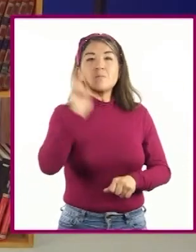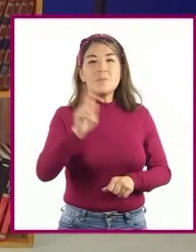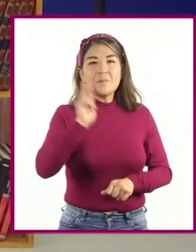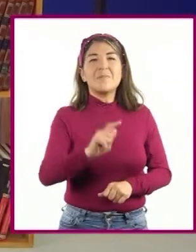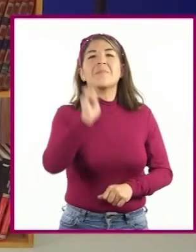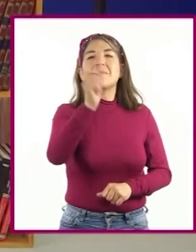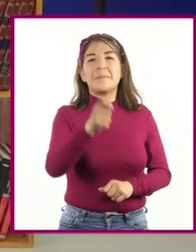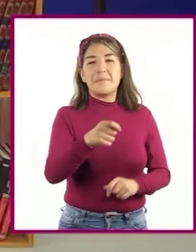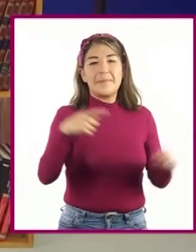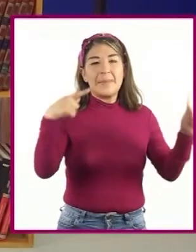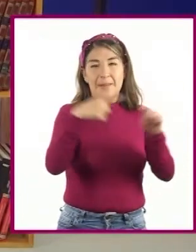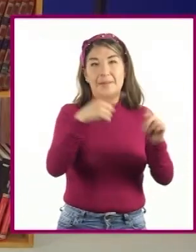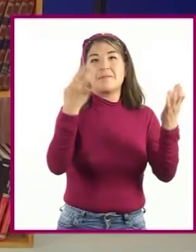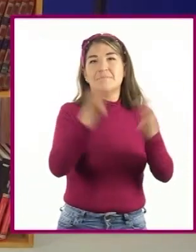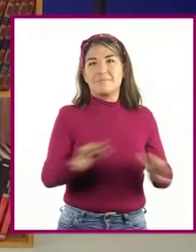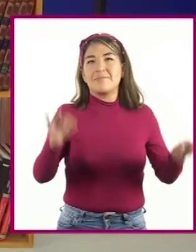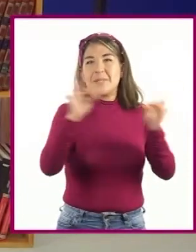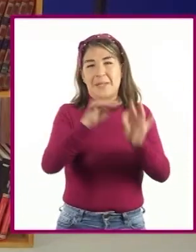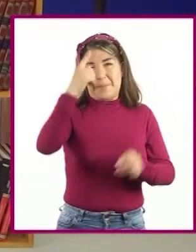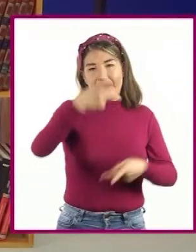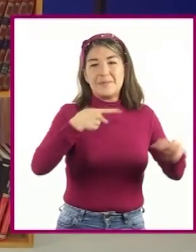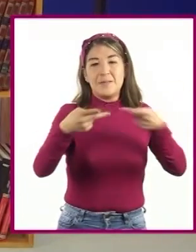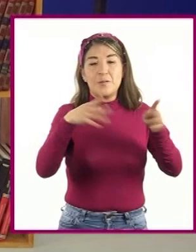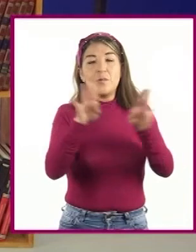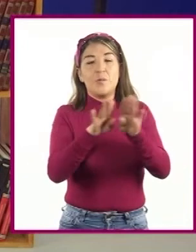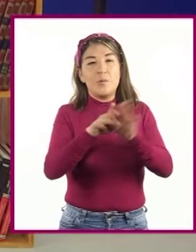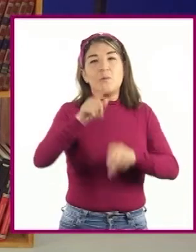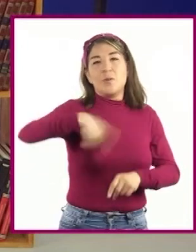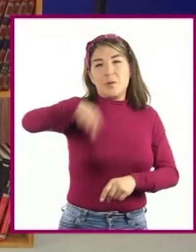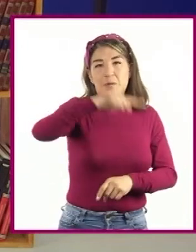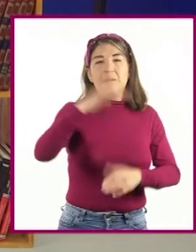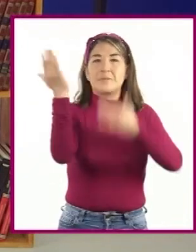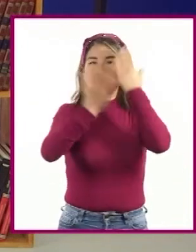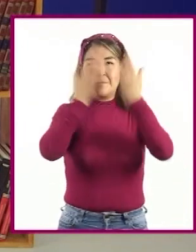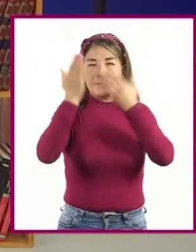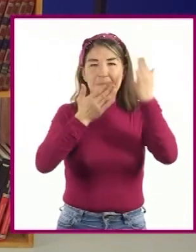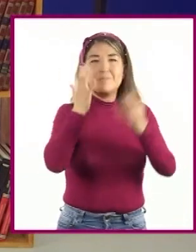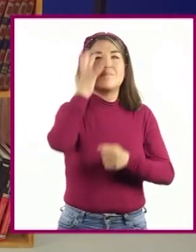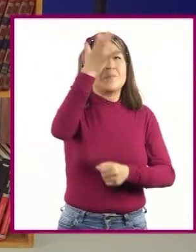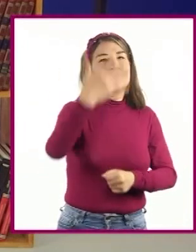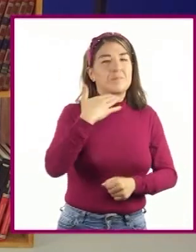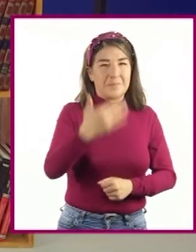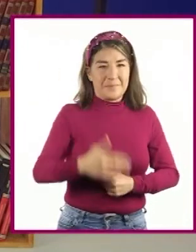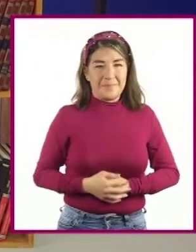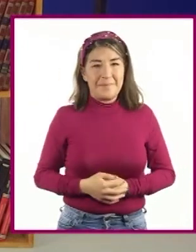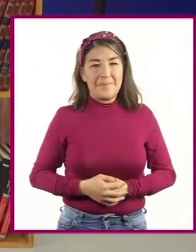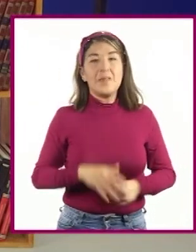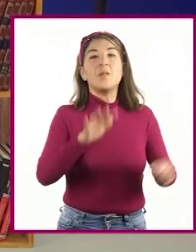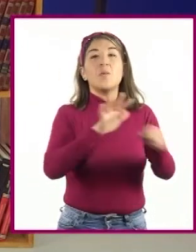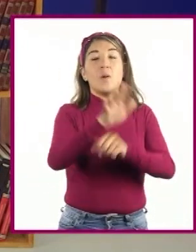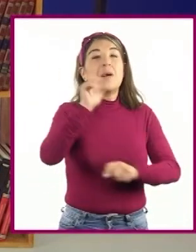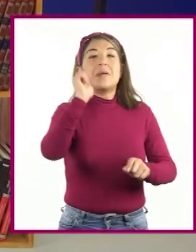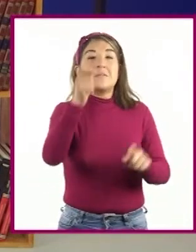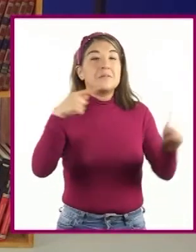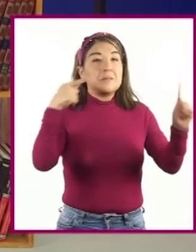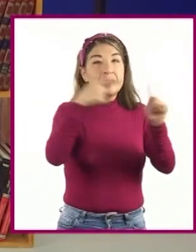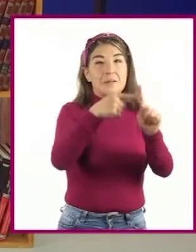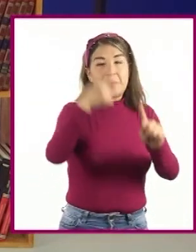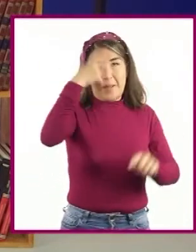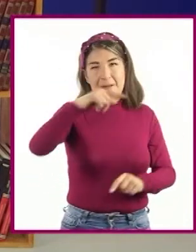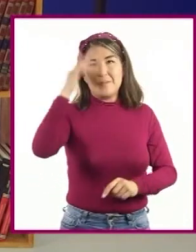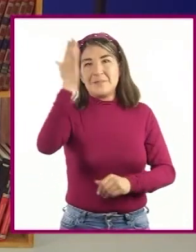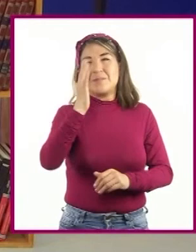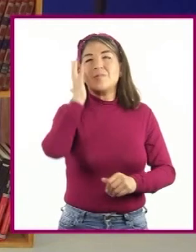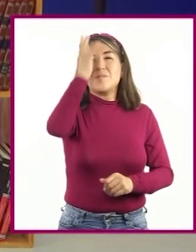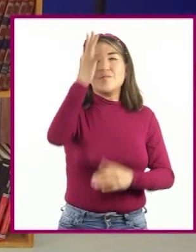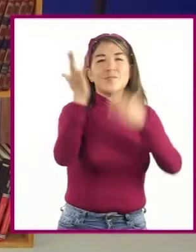una parte de gran importancia en el proceso formativo de los estudiantes, particularmente si se enfocaran a las